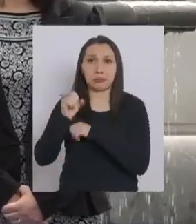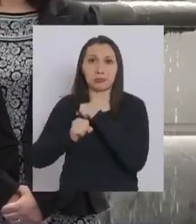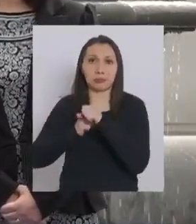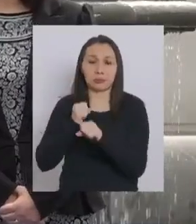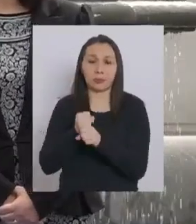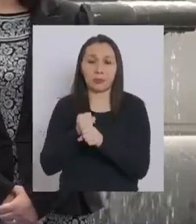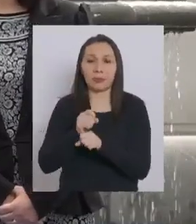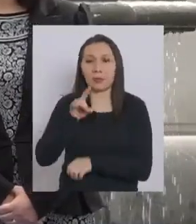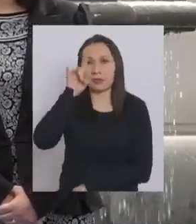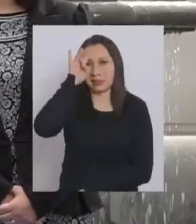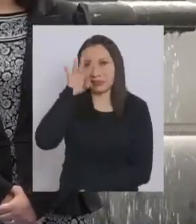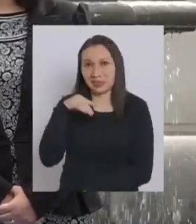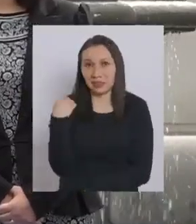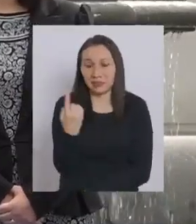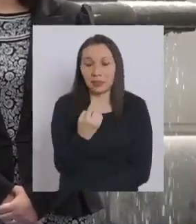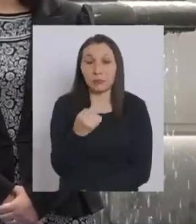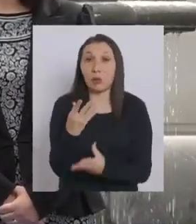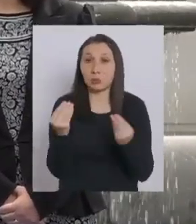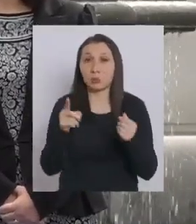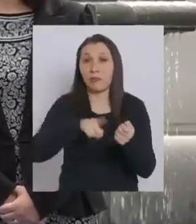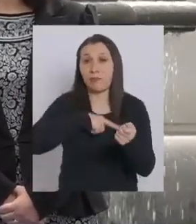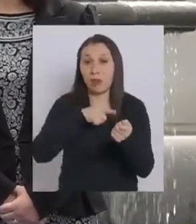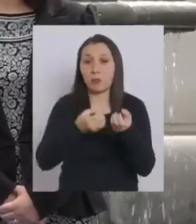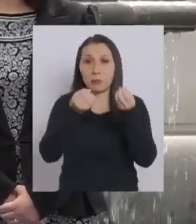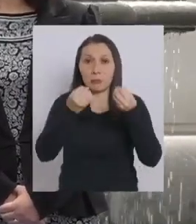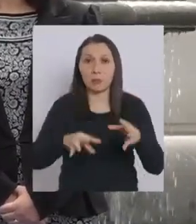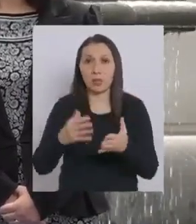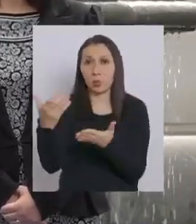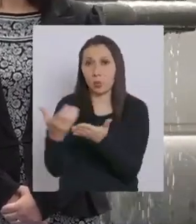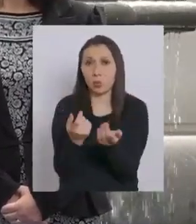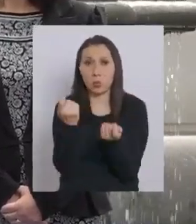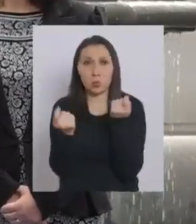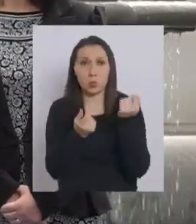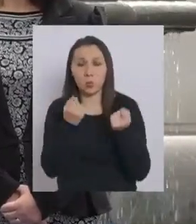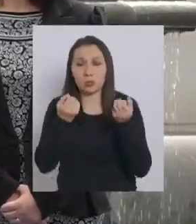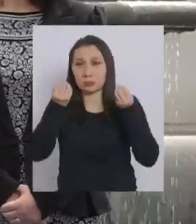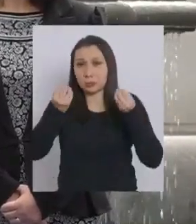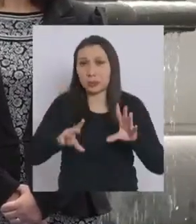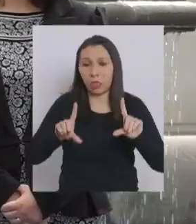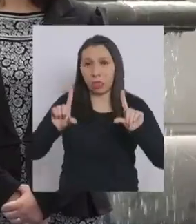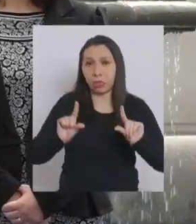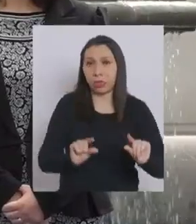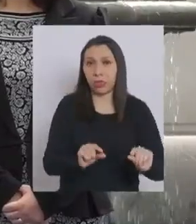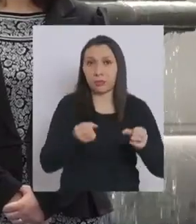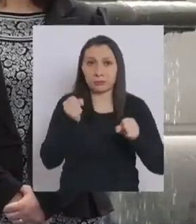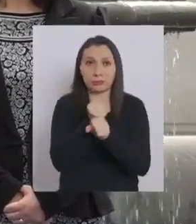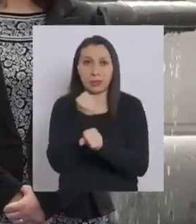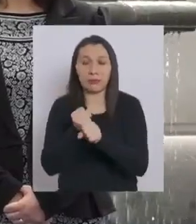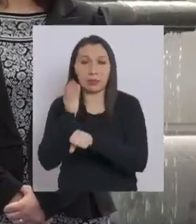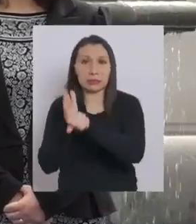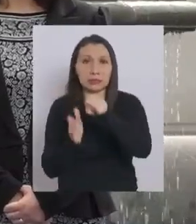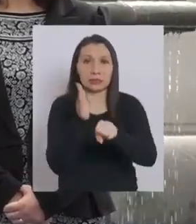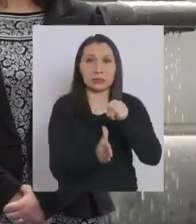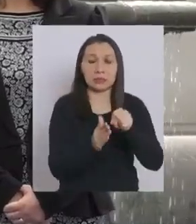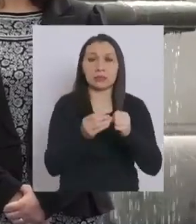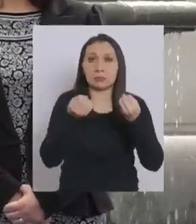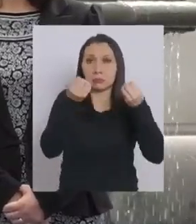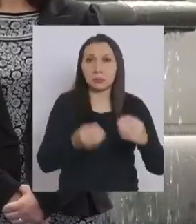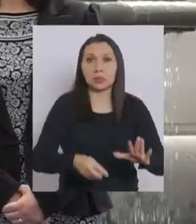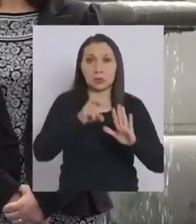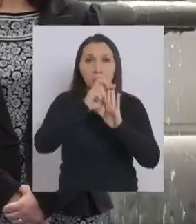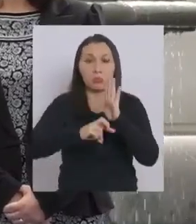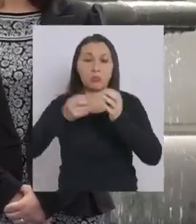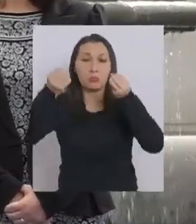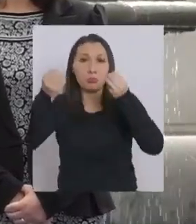Sabemos que muchas familias han perdido ingresos, han perdido empleos, han perdido proyectos,